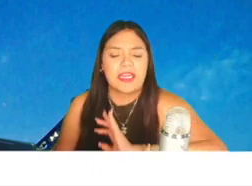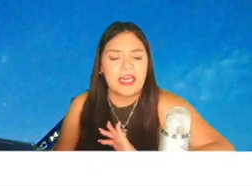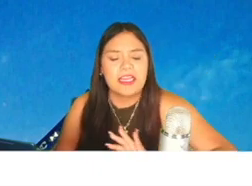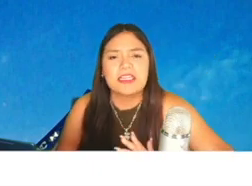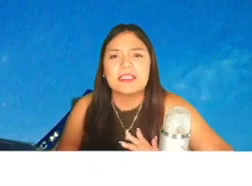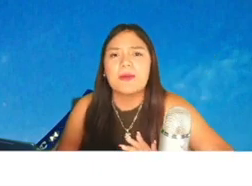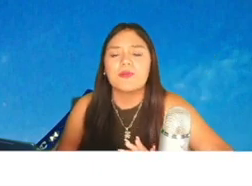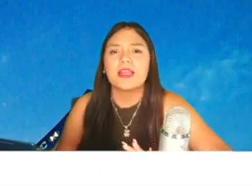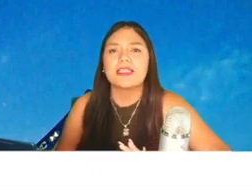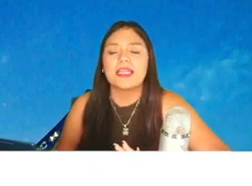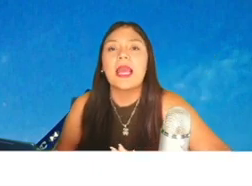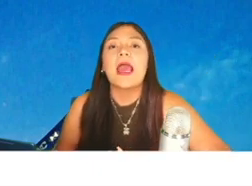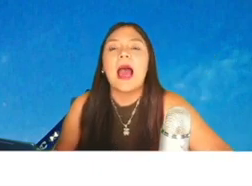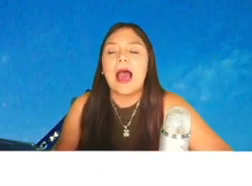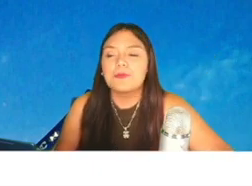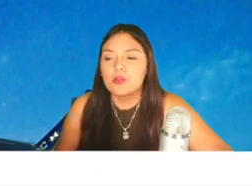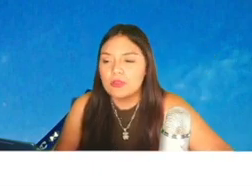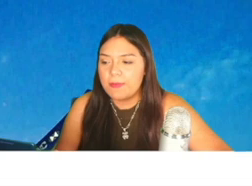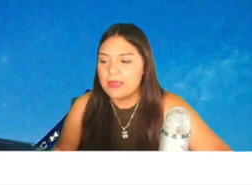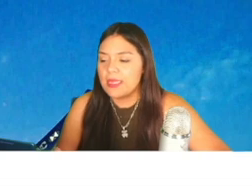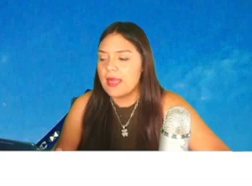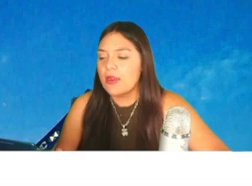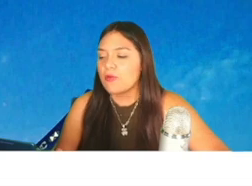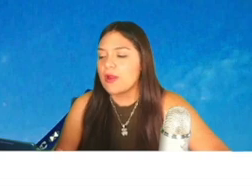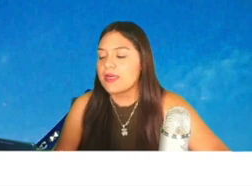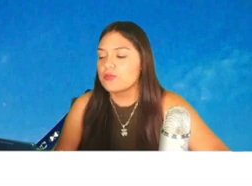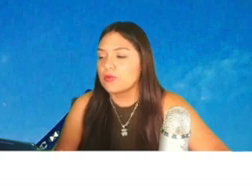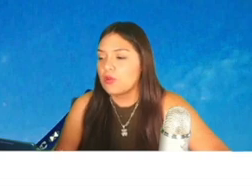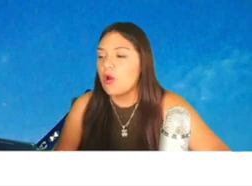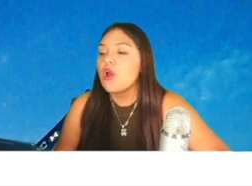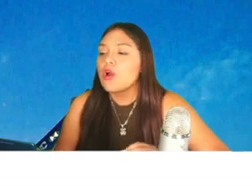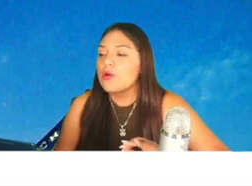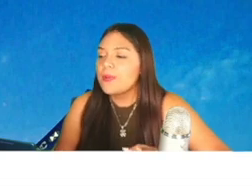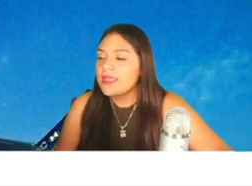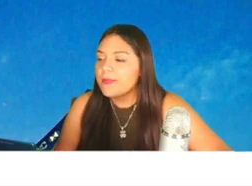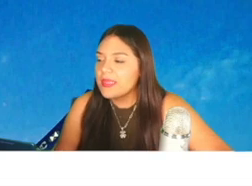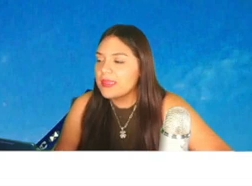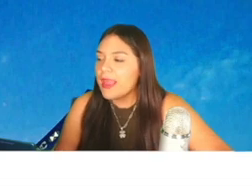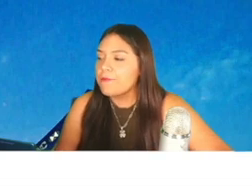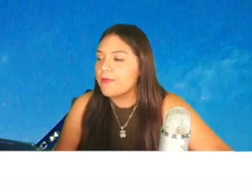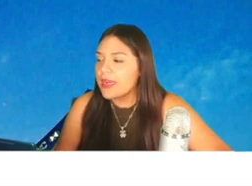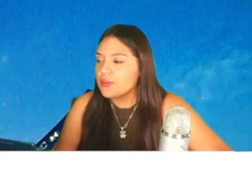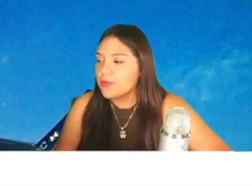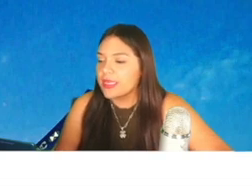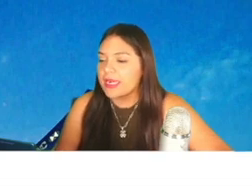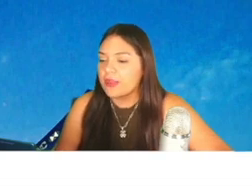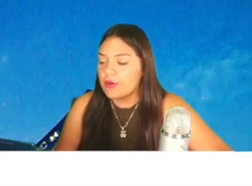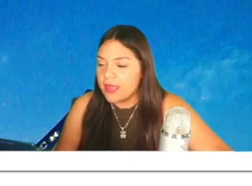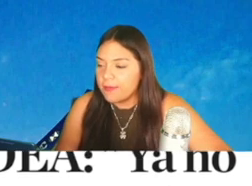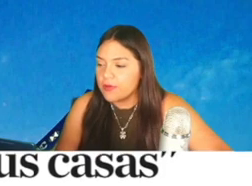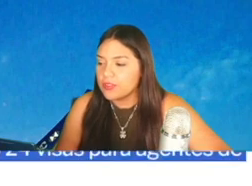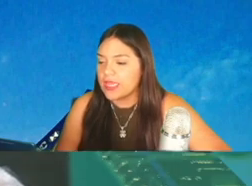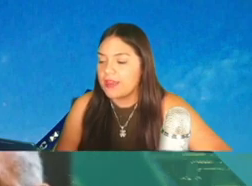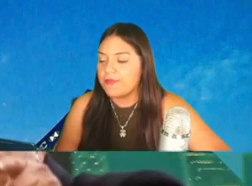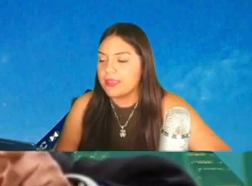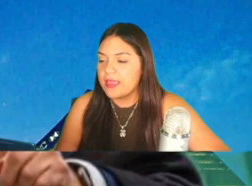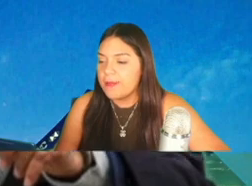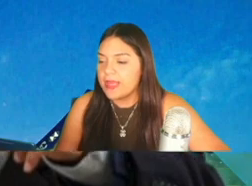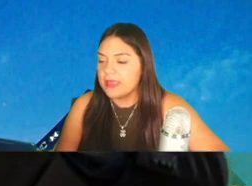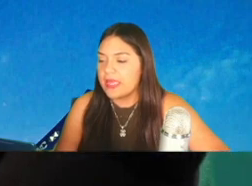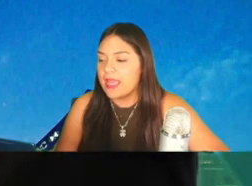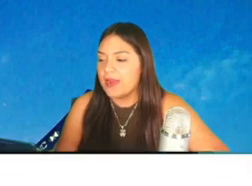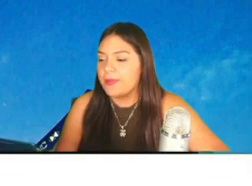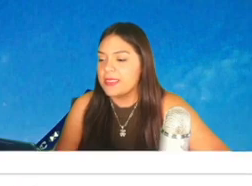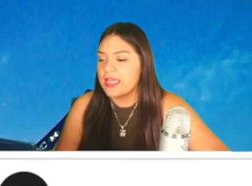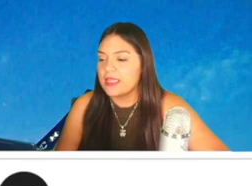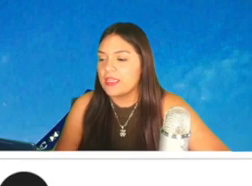que nadie les iba a poder decir absolutamente nada, lo cual resultó completamente falso, porque recordemos que